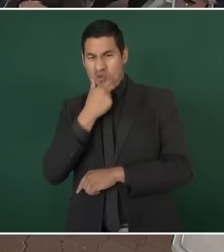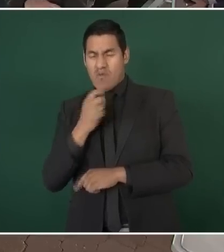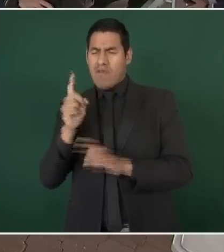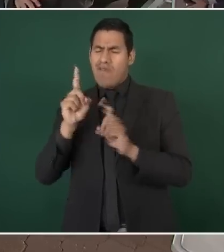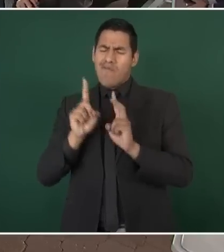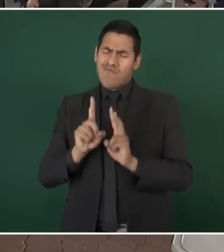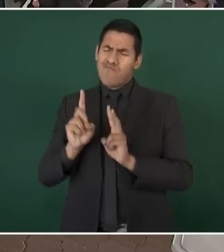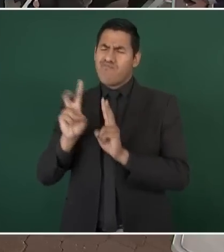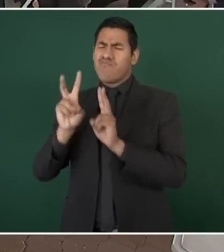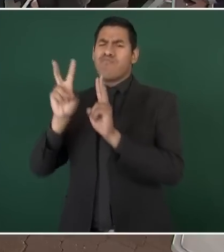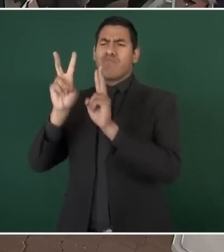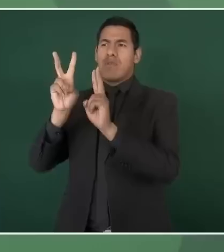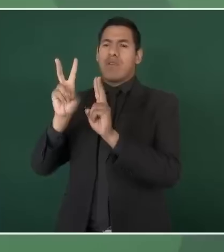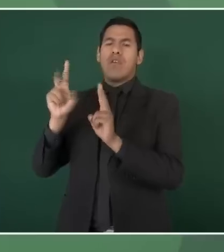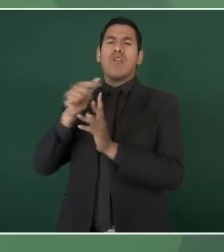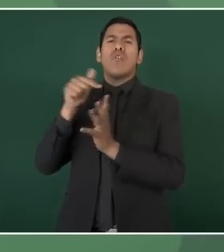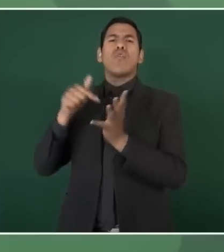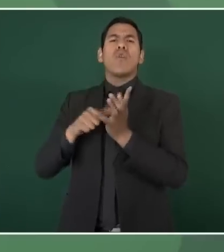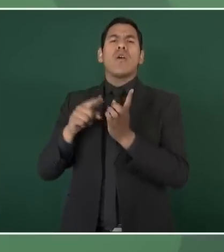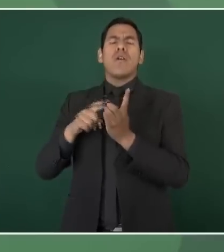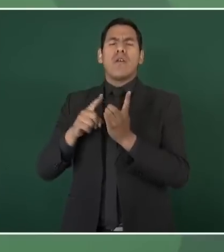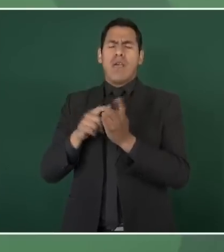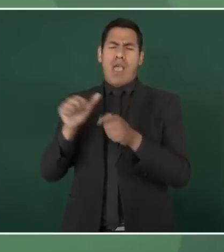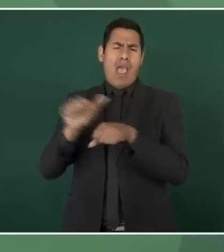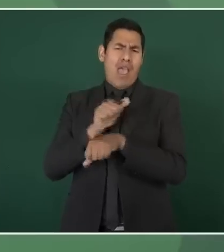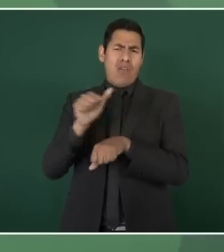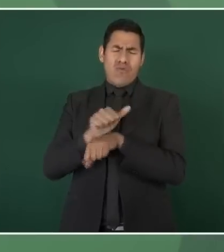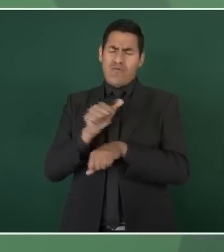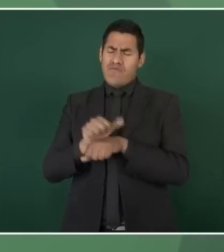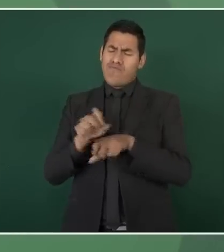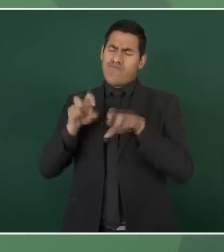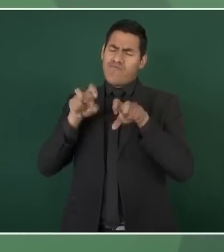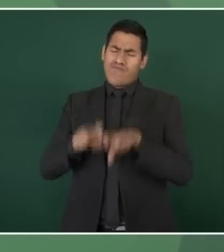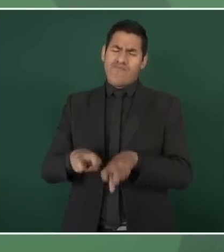suben a un automóvil